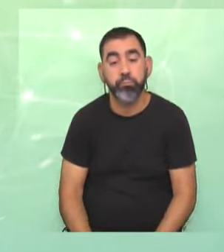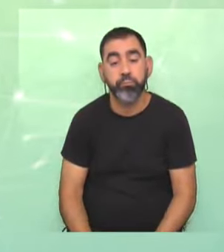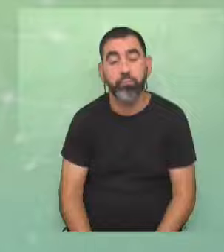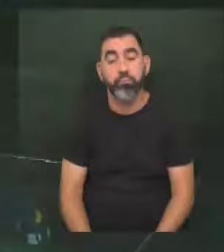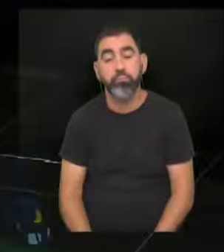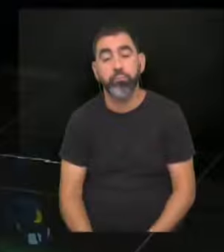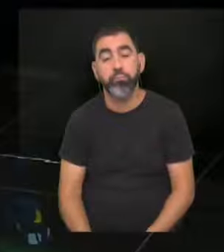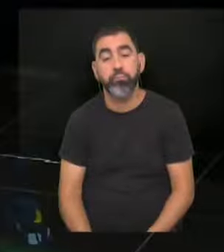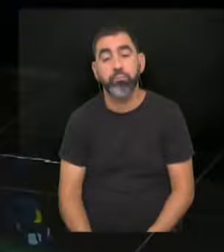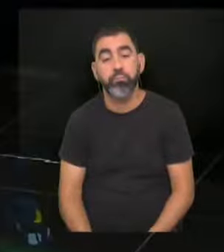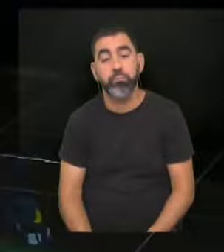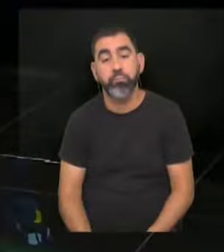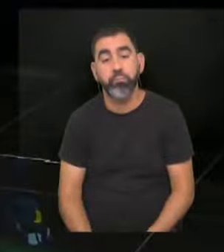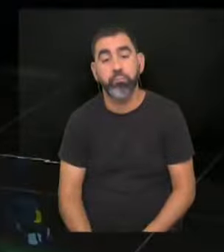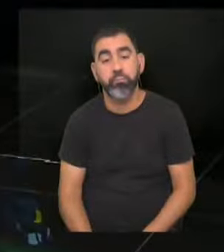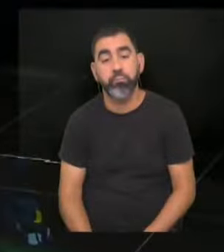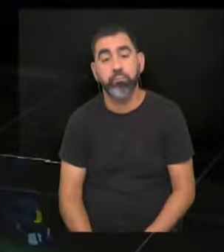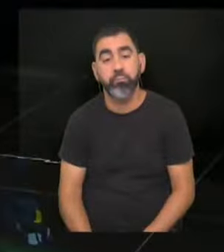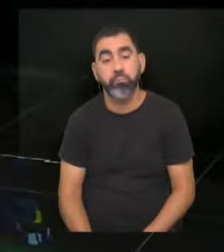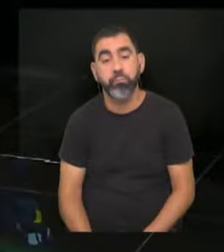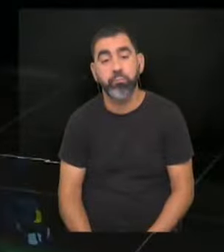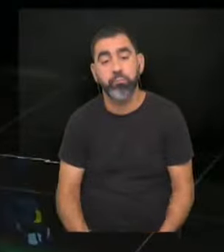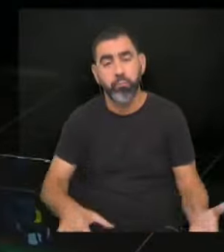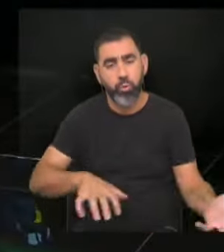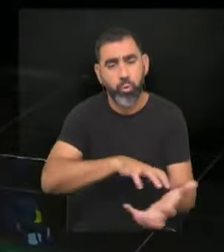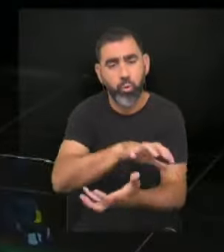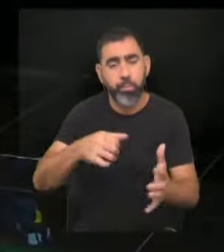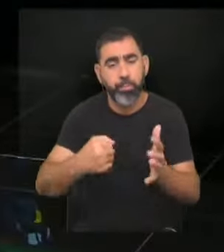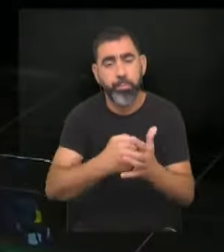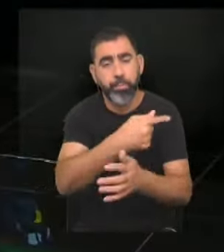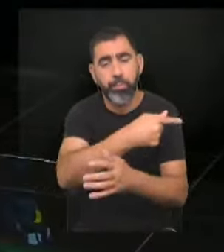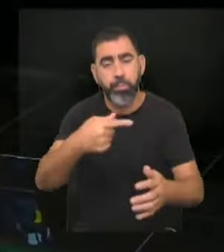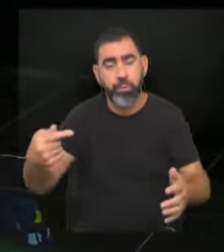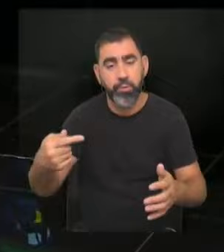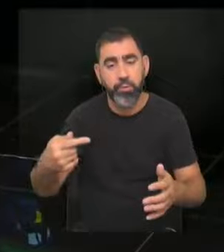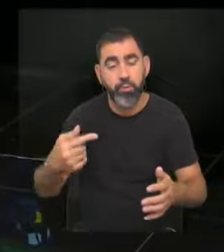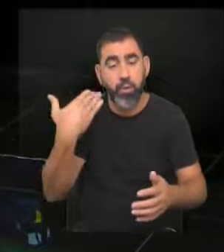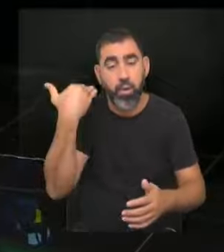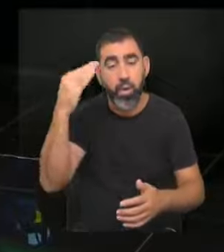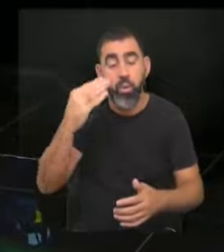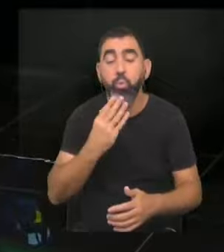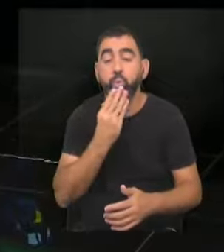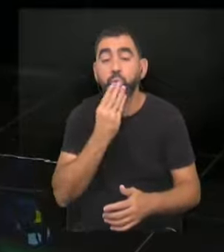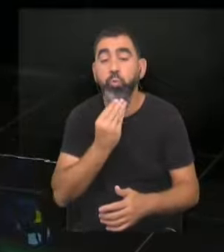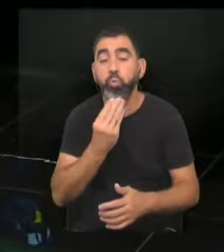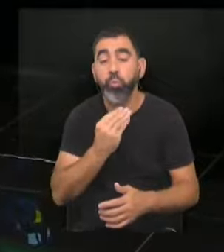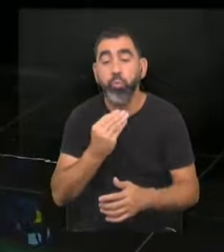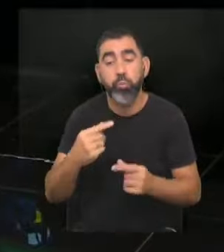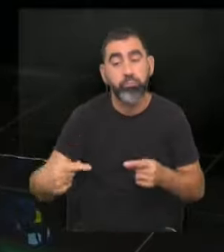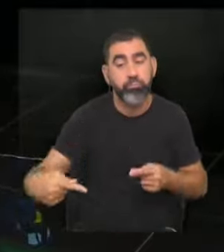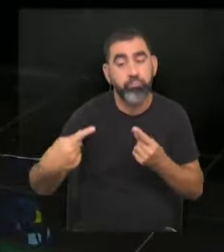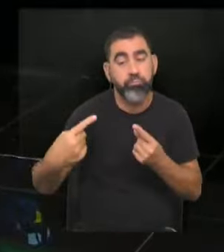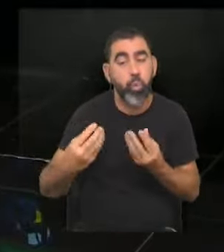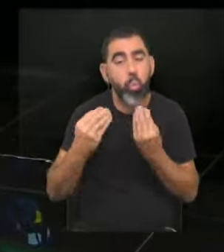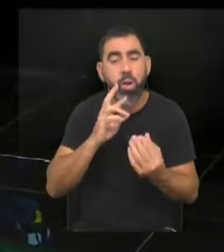elecciones bueno como dijimos estuvo convulsionado el fin de semana en medio oriente las autoridades israelí debaten